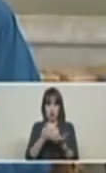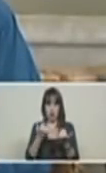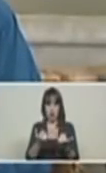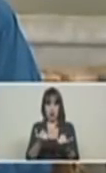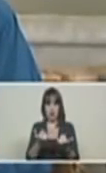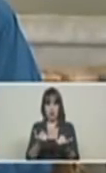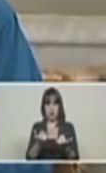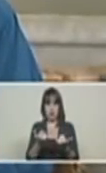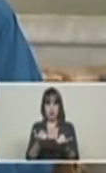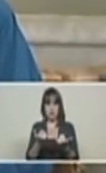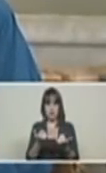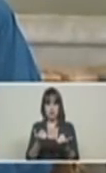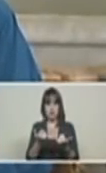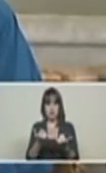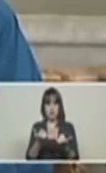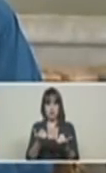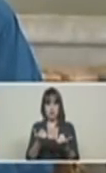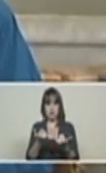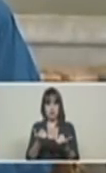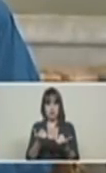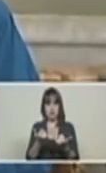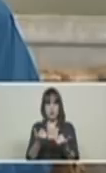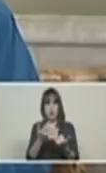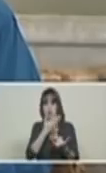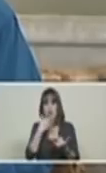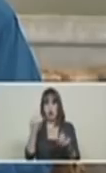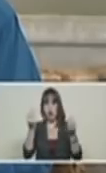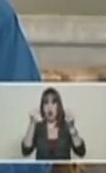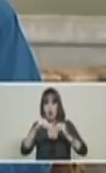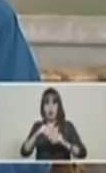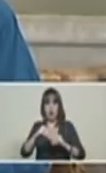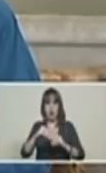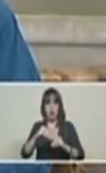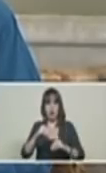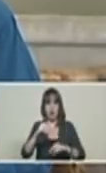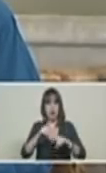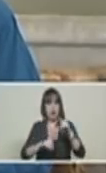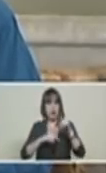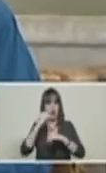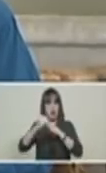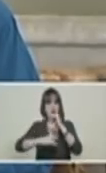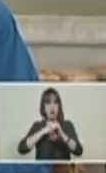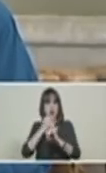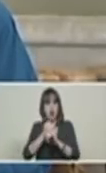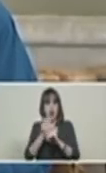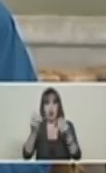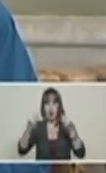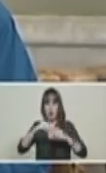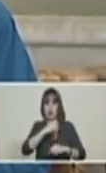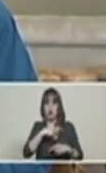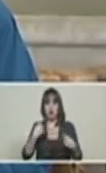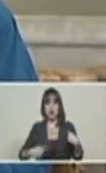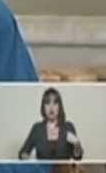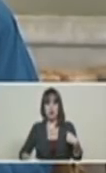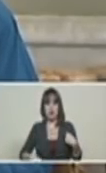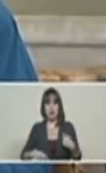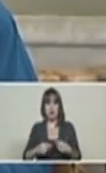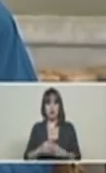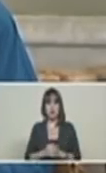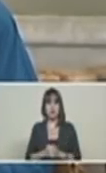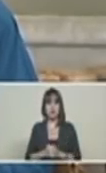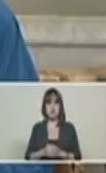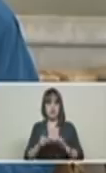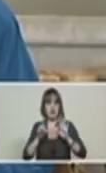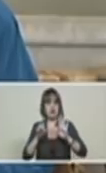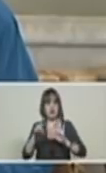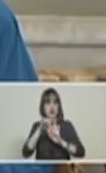en los virtuosos y ventajosos acuerdos de financiamiento internacional con la República Popular China. En sexto